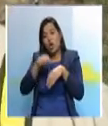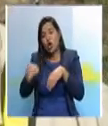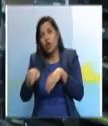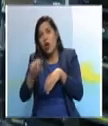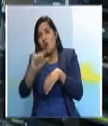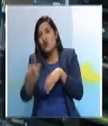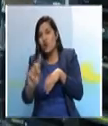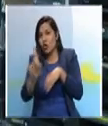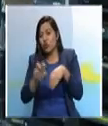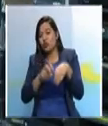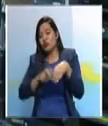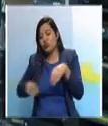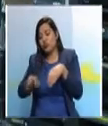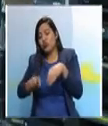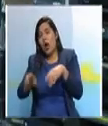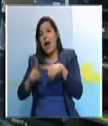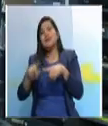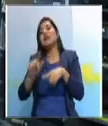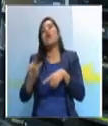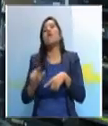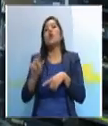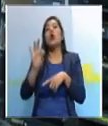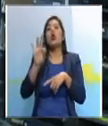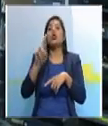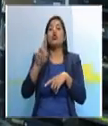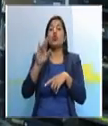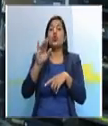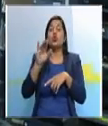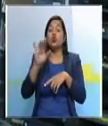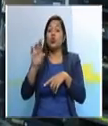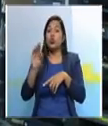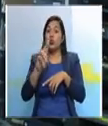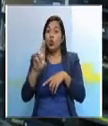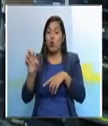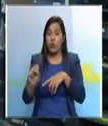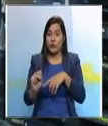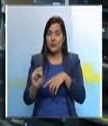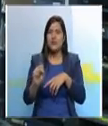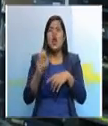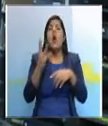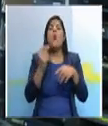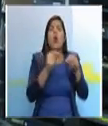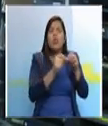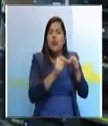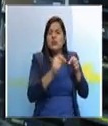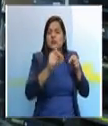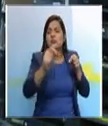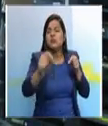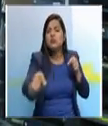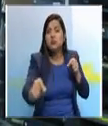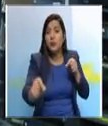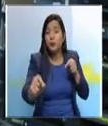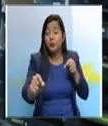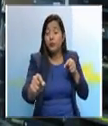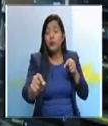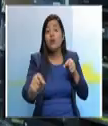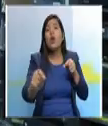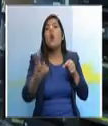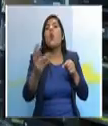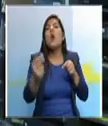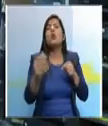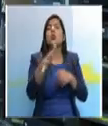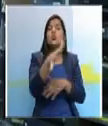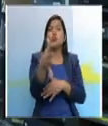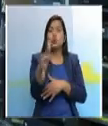río Torres. La distancia aproximada de este túnel trasvase, como lo dicen en acueductos y alcantarillados, es